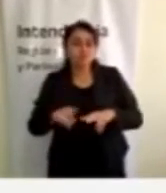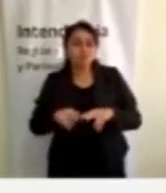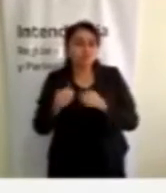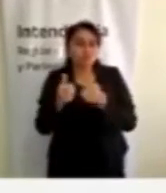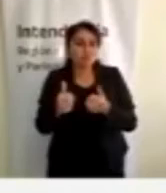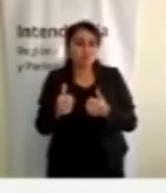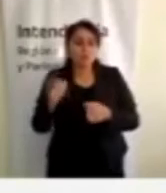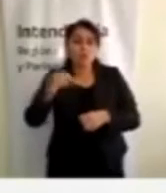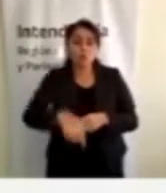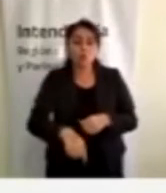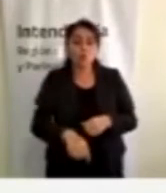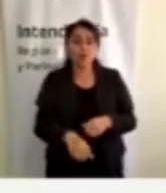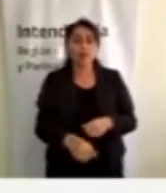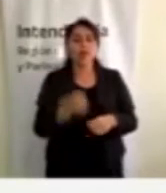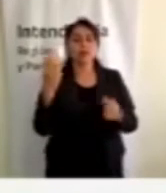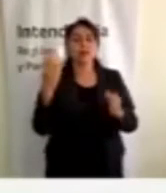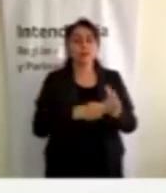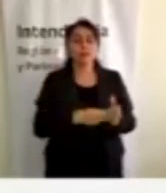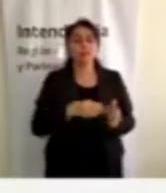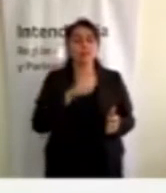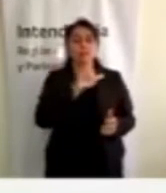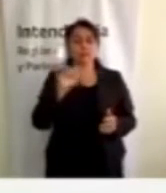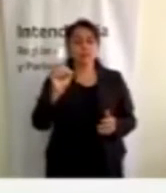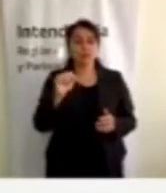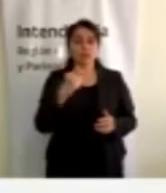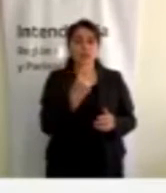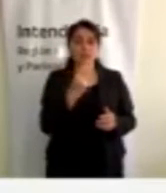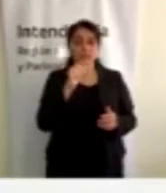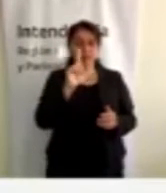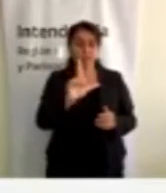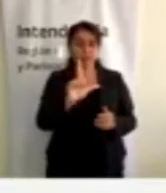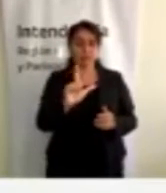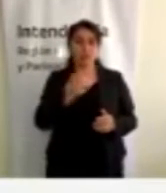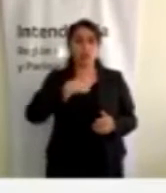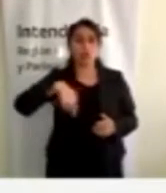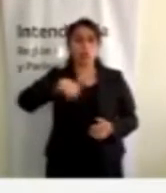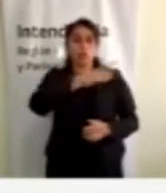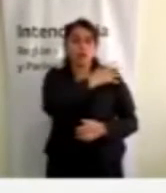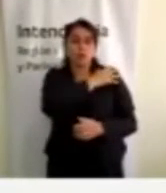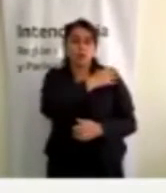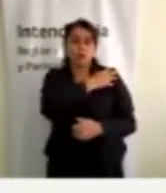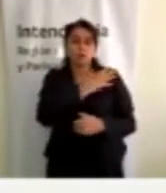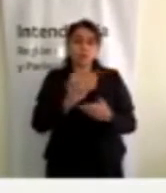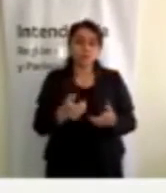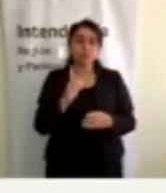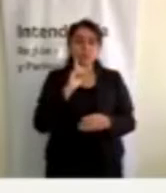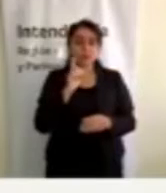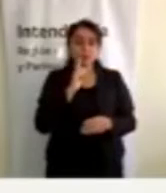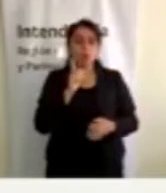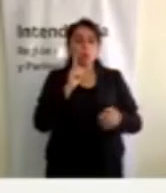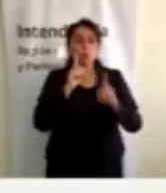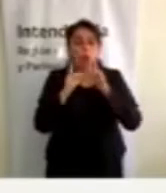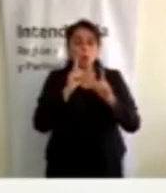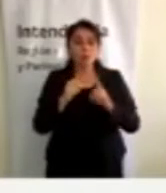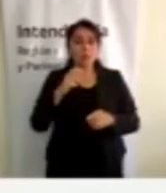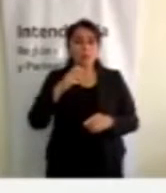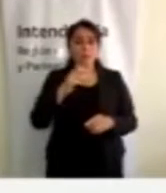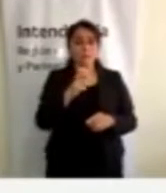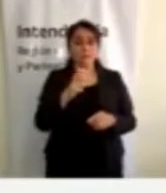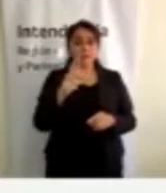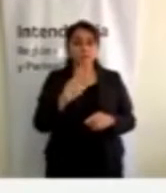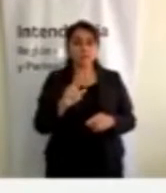Hacemos un total de 3.627 casos en nuestra región. Tenemos exámenes tomados a la fecha